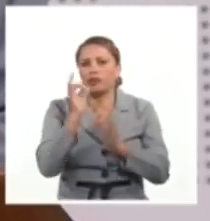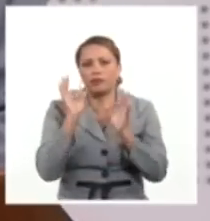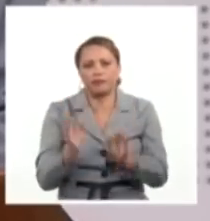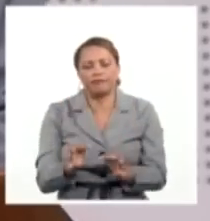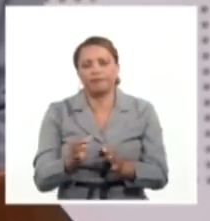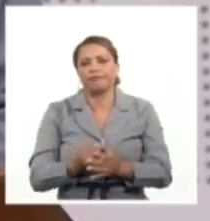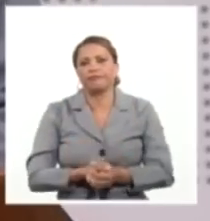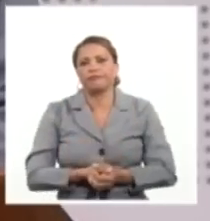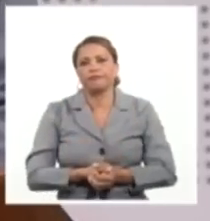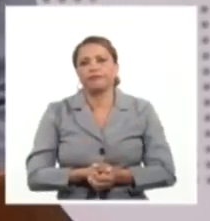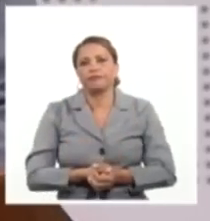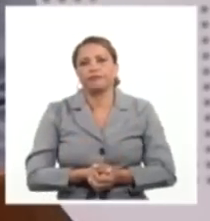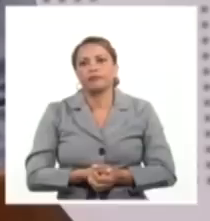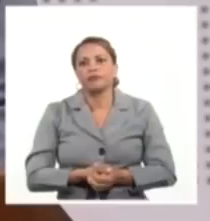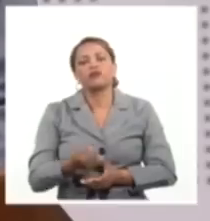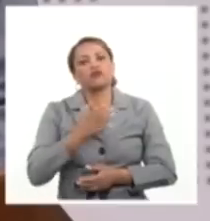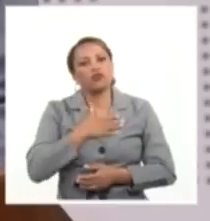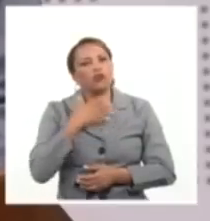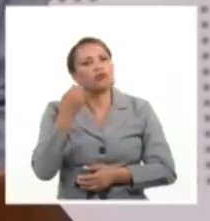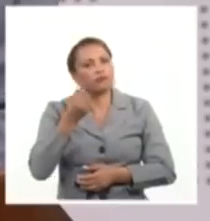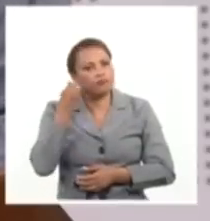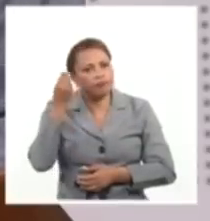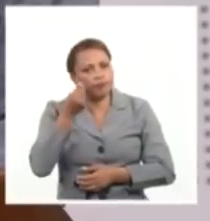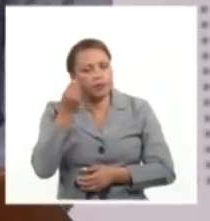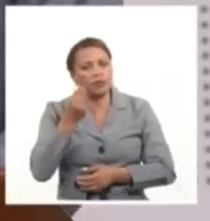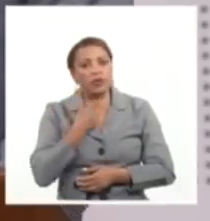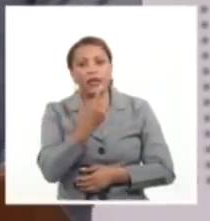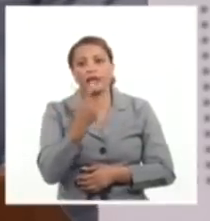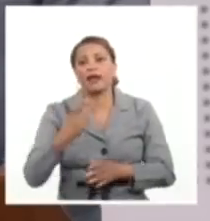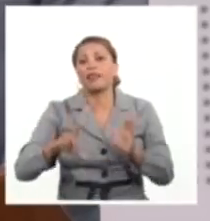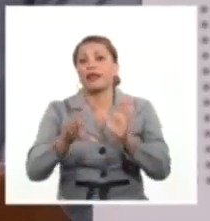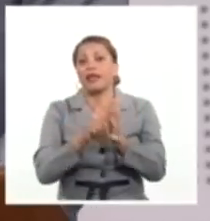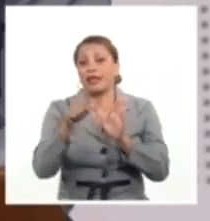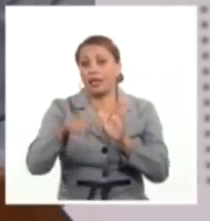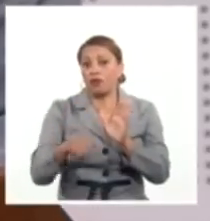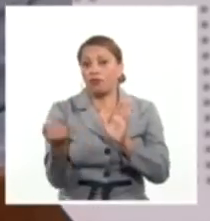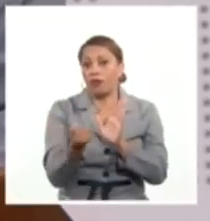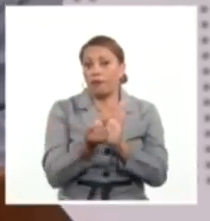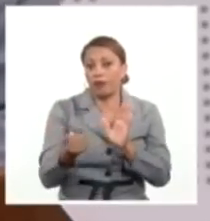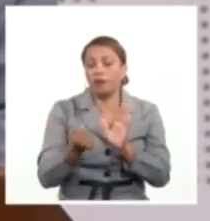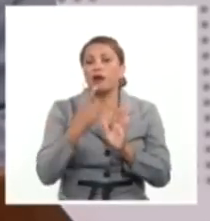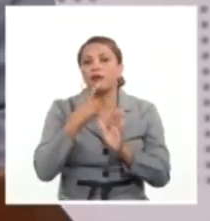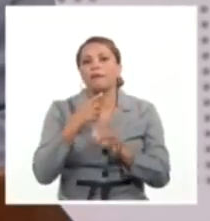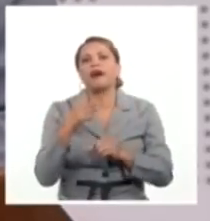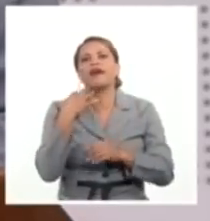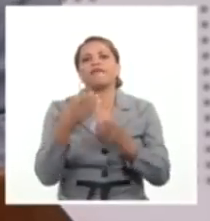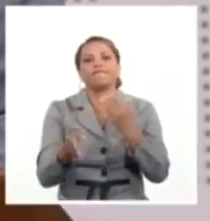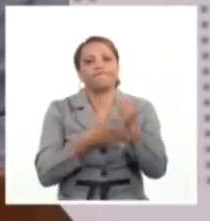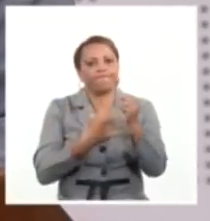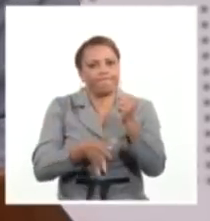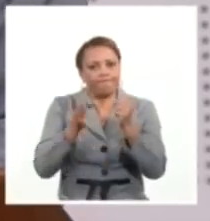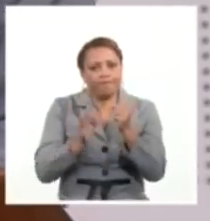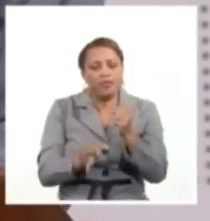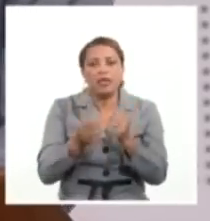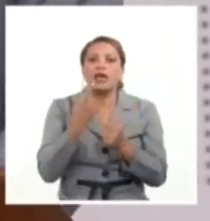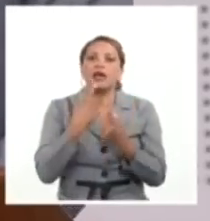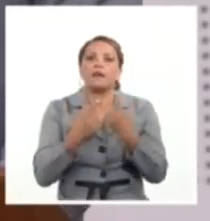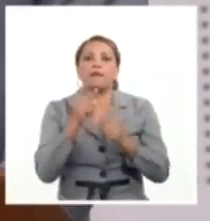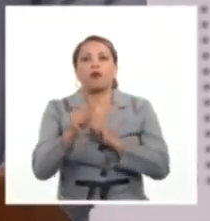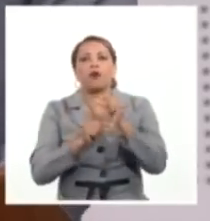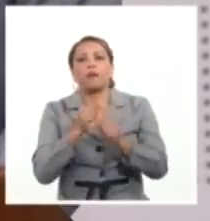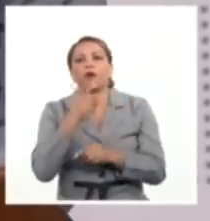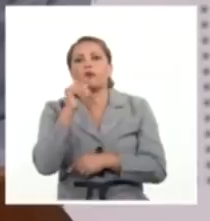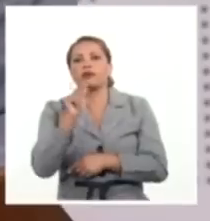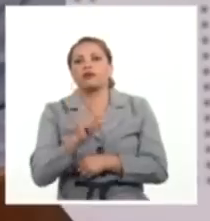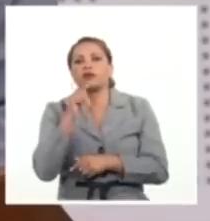consintiendo. Creo firmemente que cada ley que aquí se aprueba será más legítima en la medida en que más personas participen